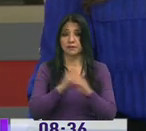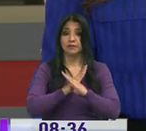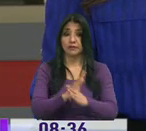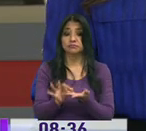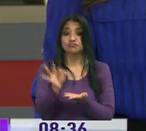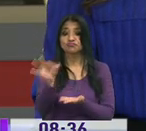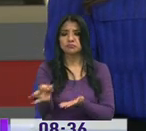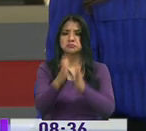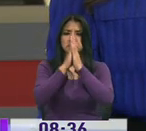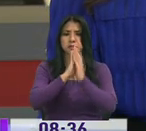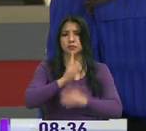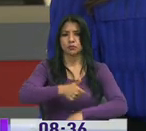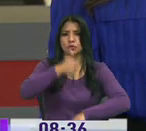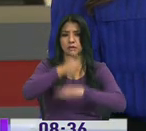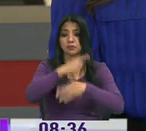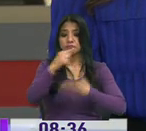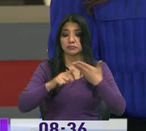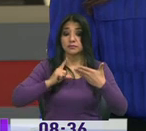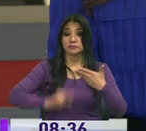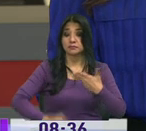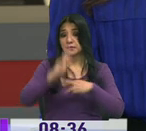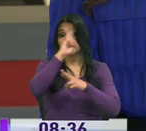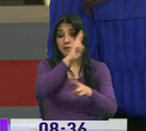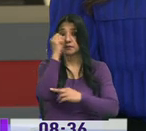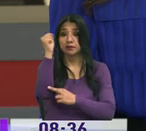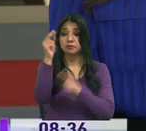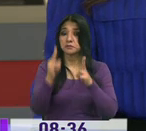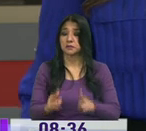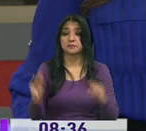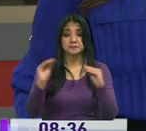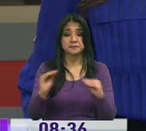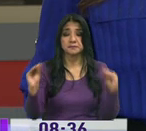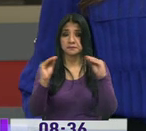autoridades y detalla las violaciones de derechos humanos a las que fueron sometidos.